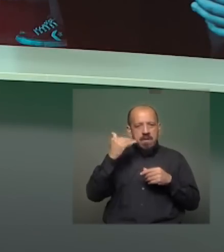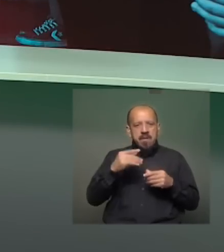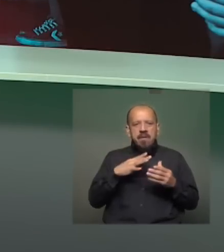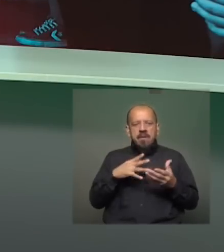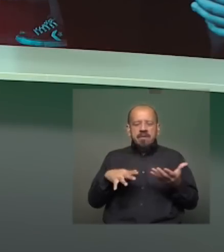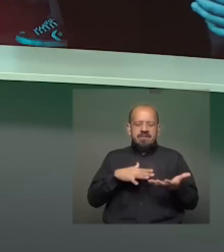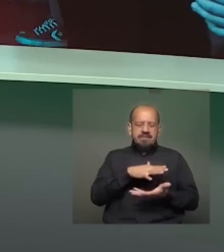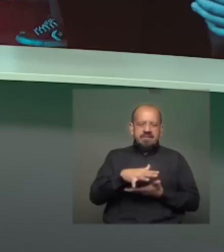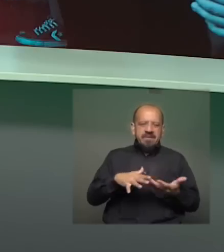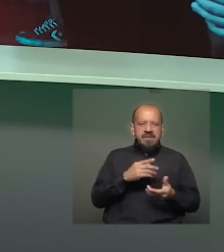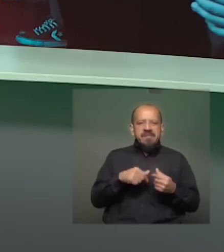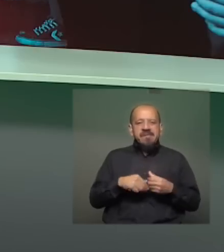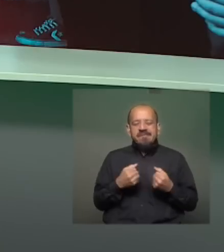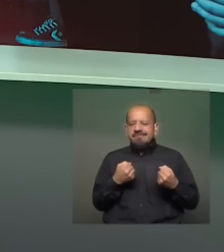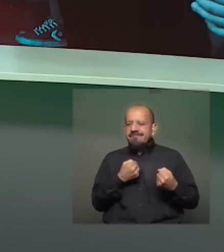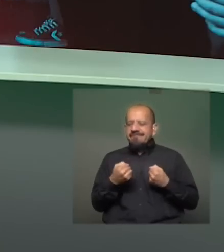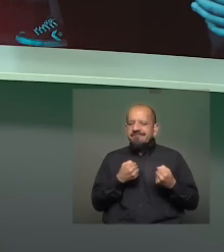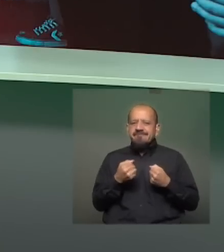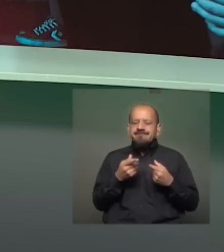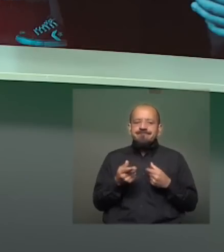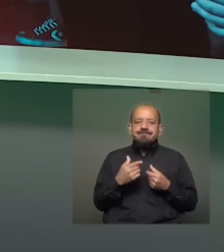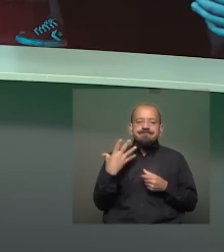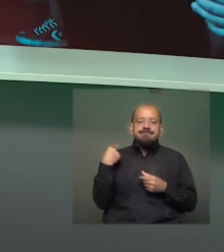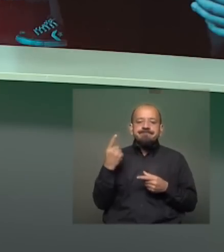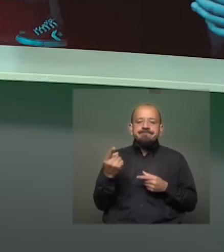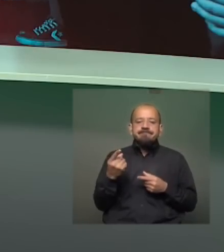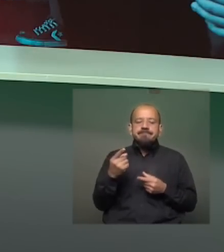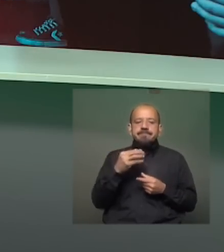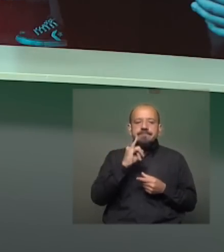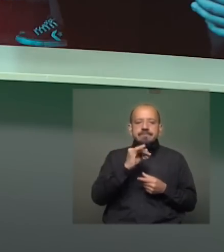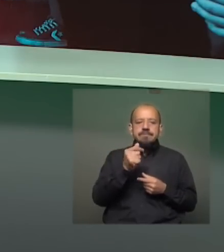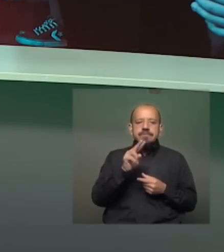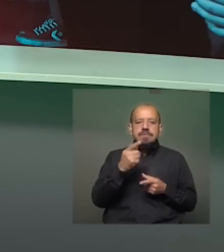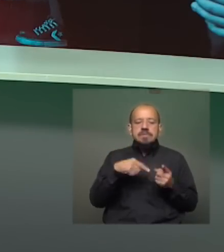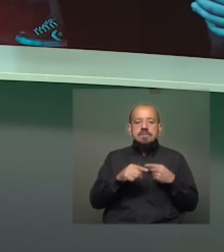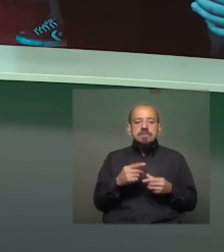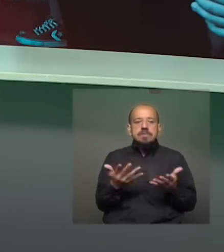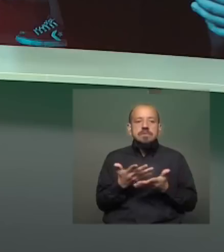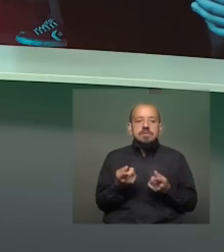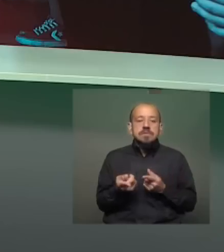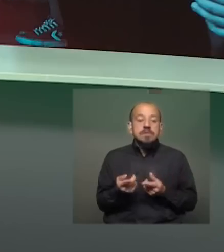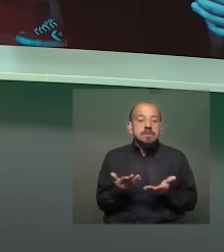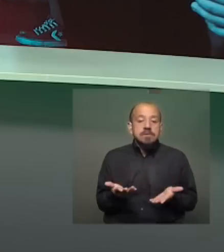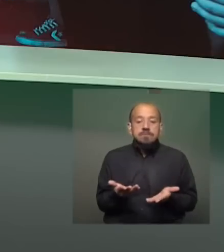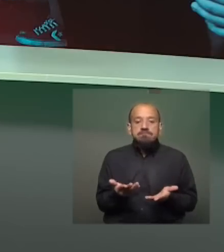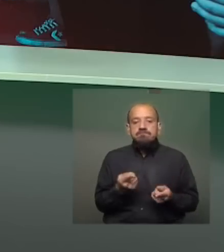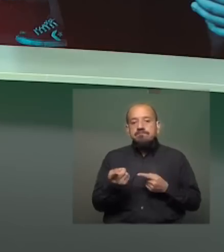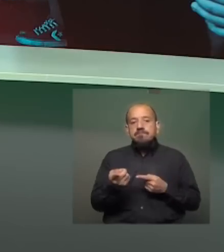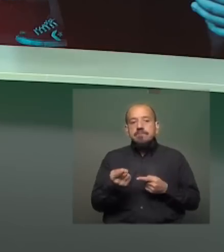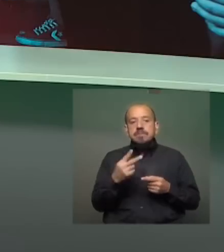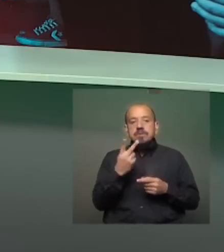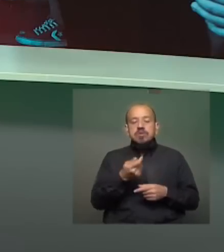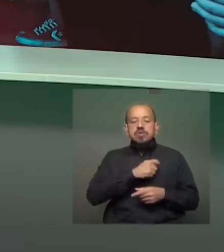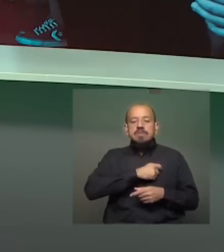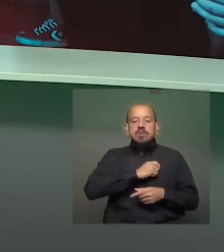está generando tensión el hecho de que la dirección del centro de estudios de momento está siendo llevada adelante por